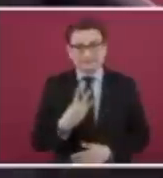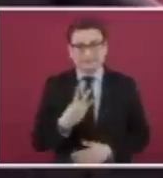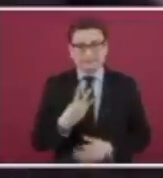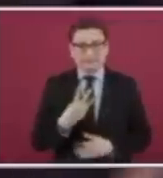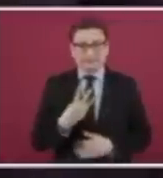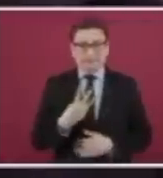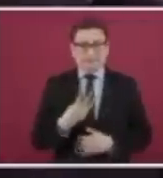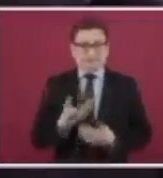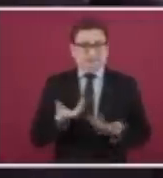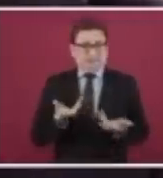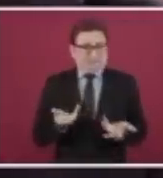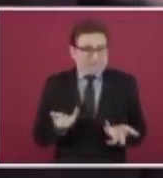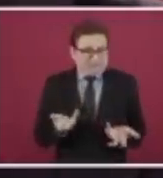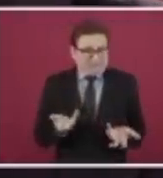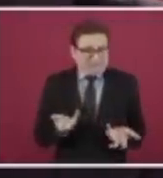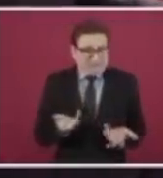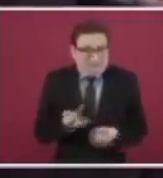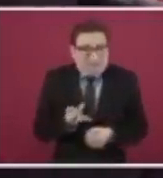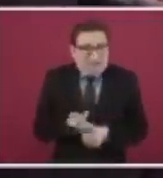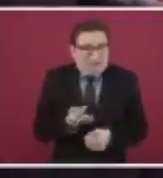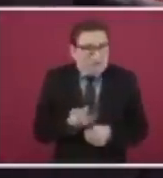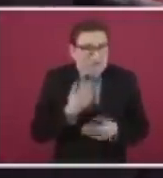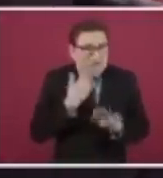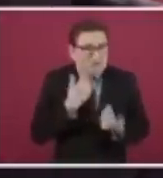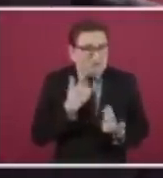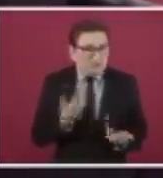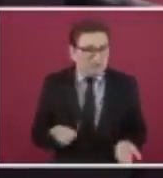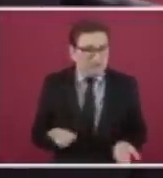Entonces, no tenemos,